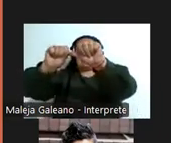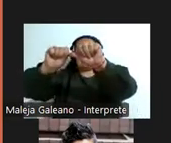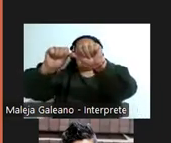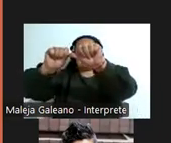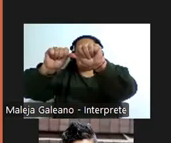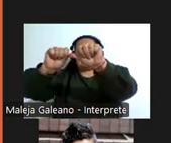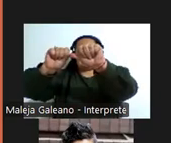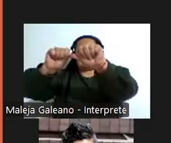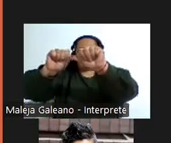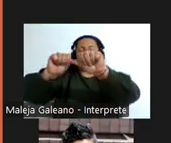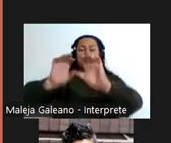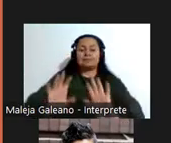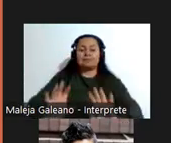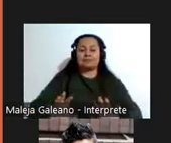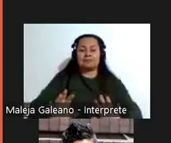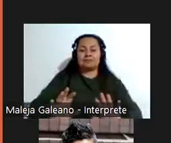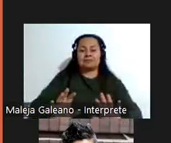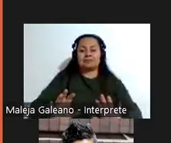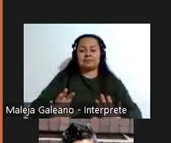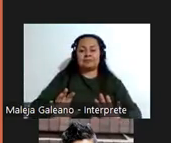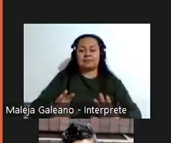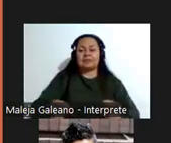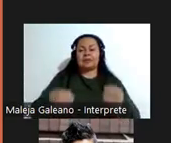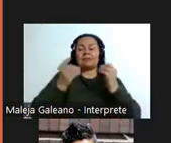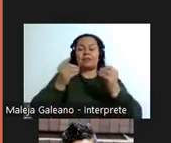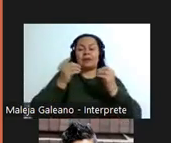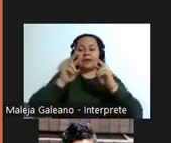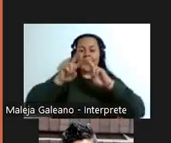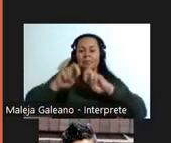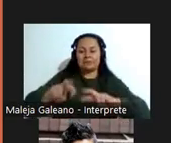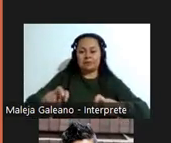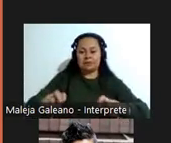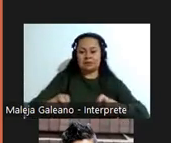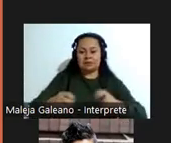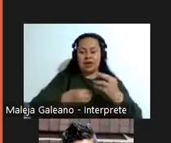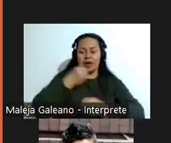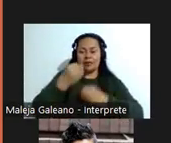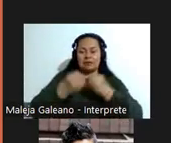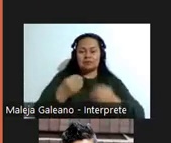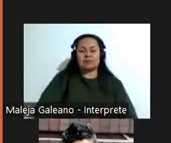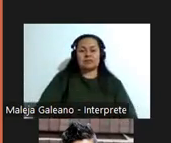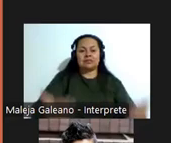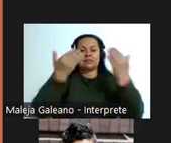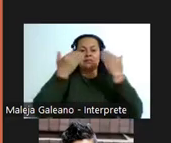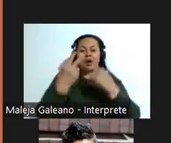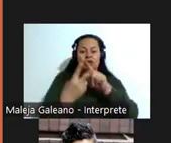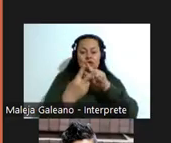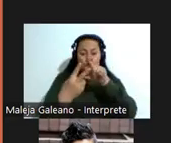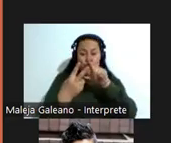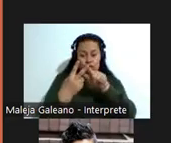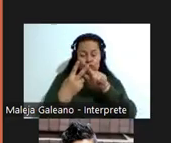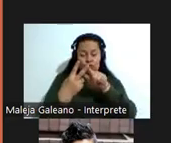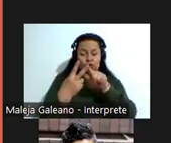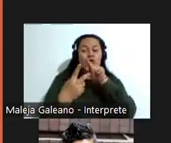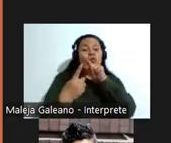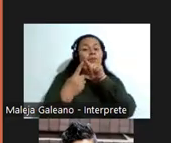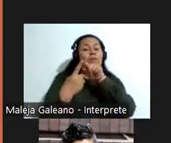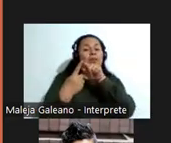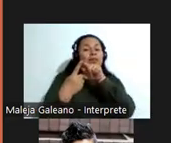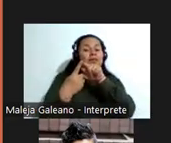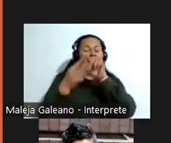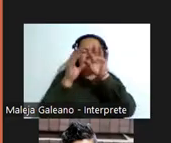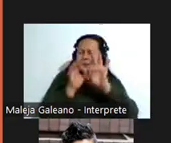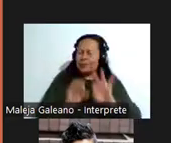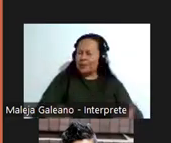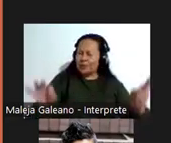alrededor. Para que esa investigación que hacemos sirva de dos cosas que pienso yo que son fundamentales